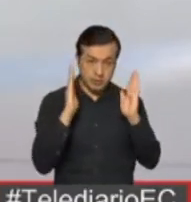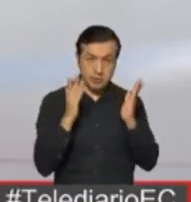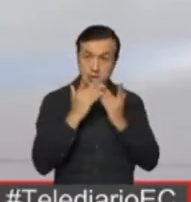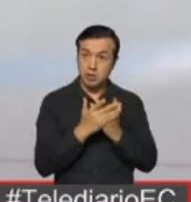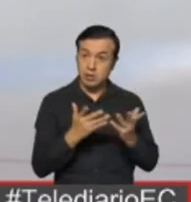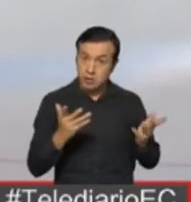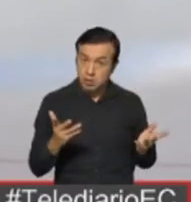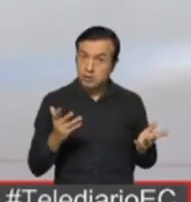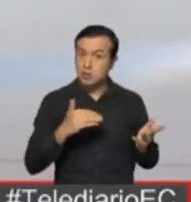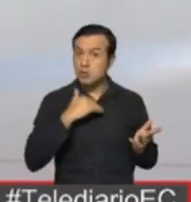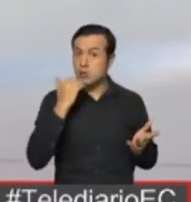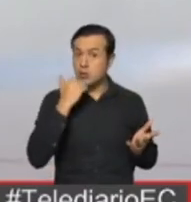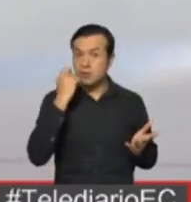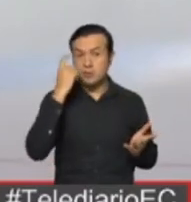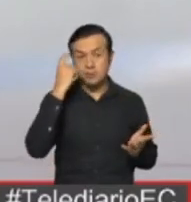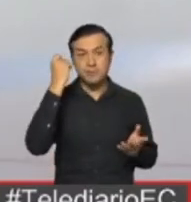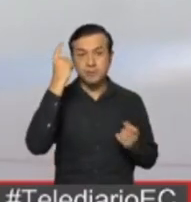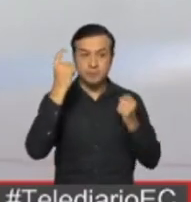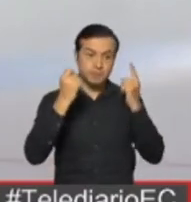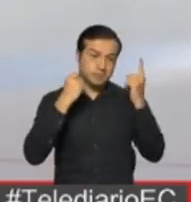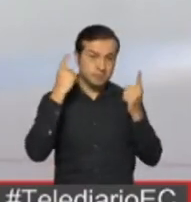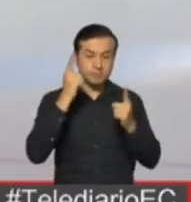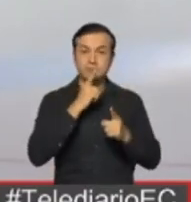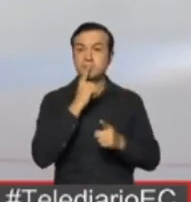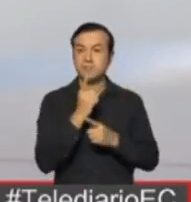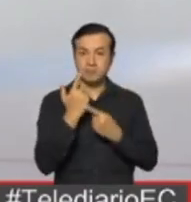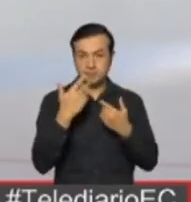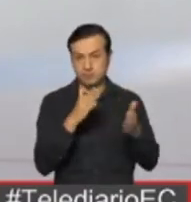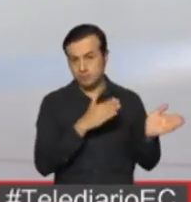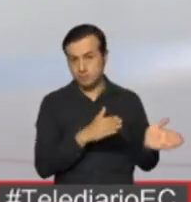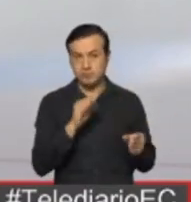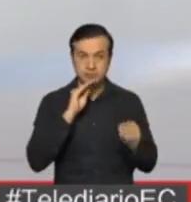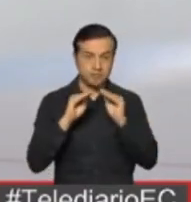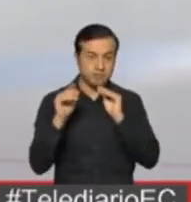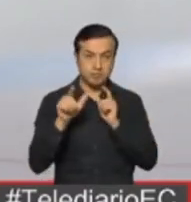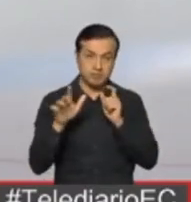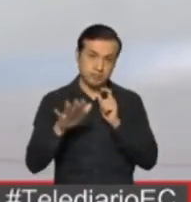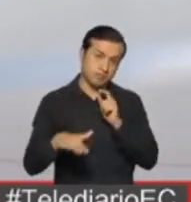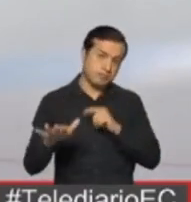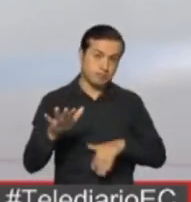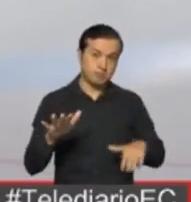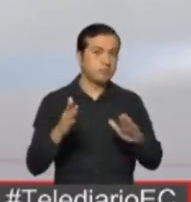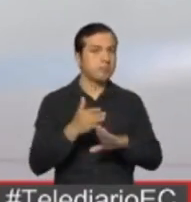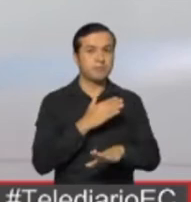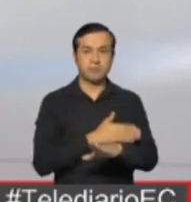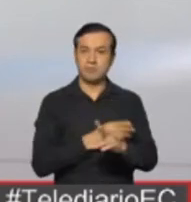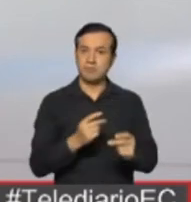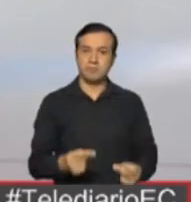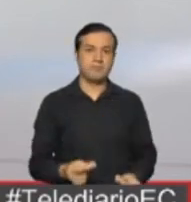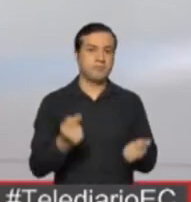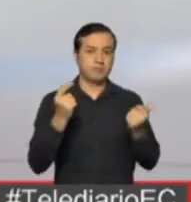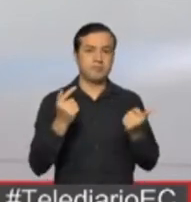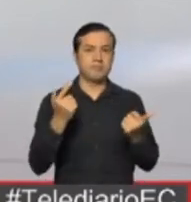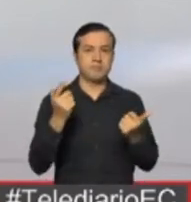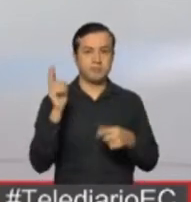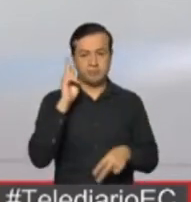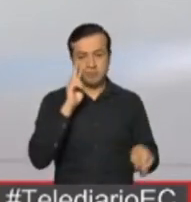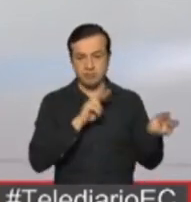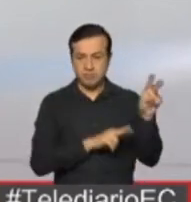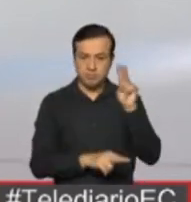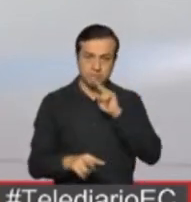que eso de alguna manera si ha concientizado de la población para que acudan más tempranamente a la sesión chequeo